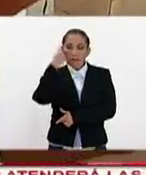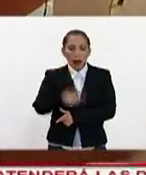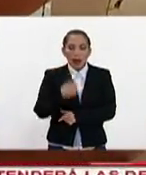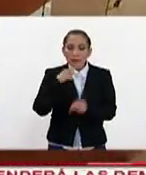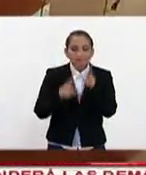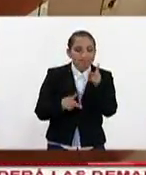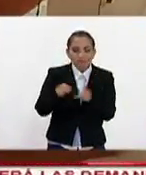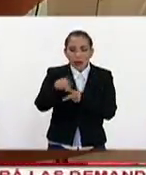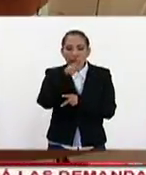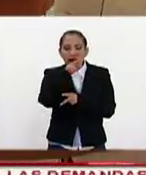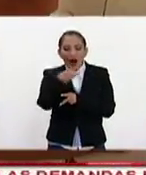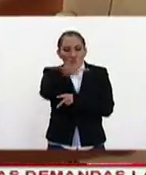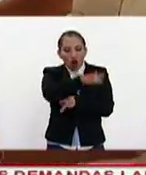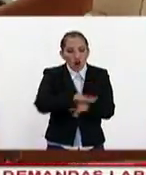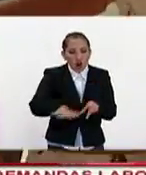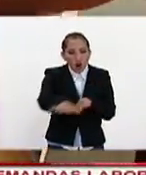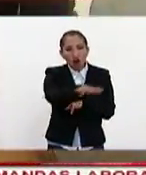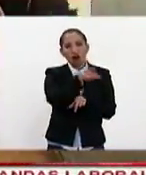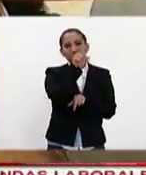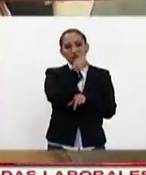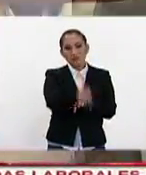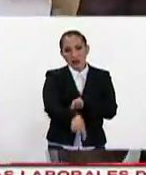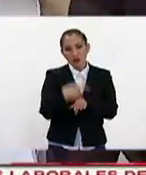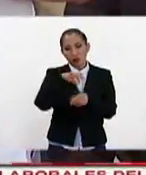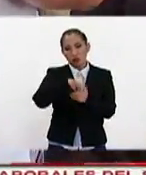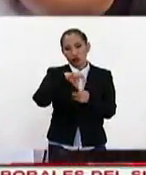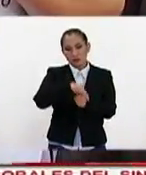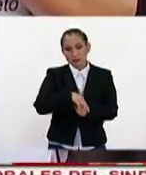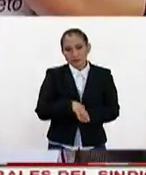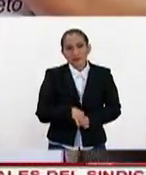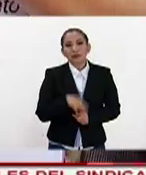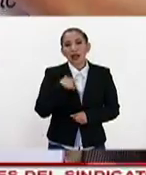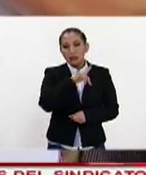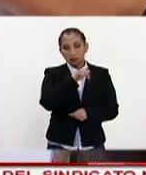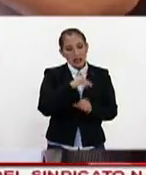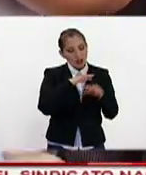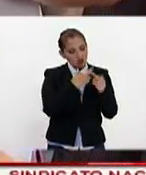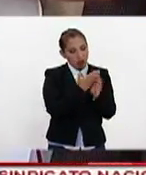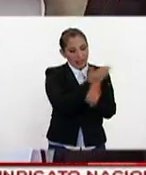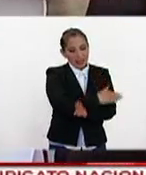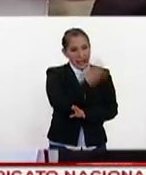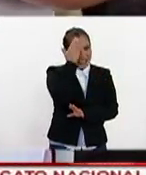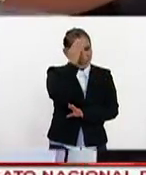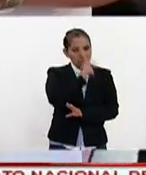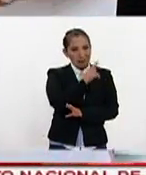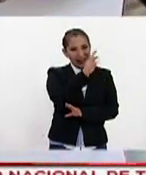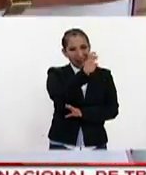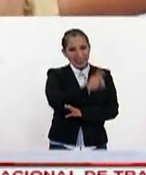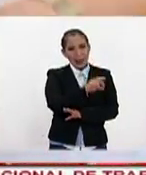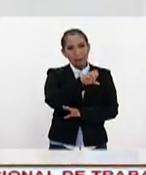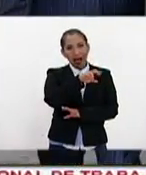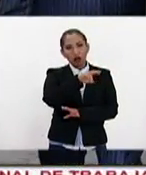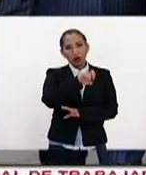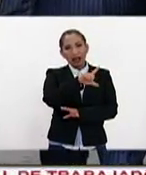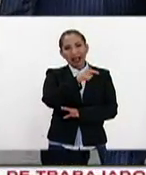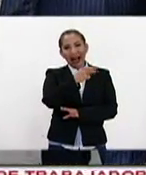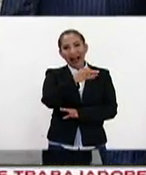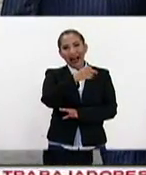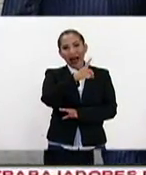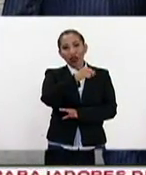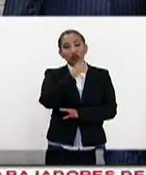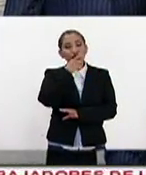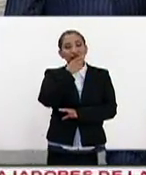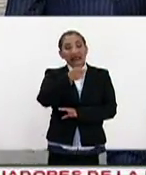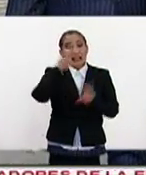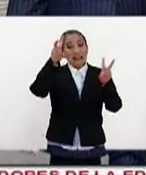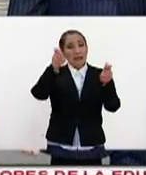para garantizar mejores condiciones para los comicios. Esto luego de reunirse con el líder del PRD, Manuel Granados. Agregó que los